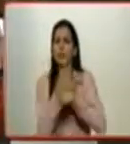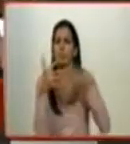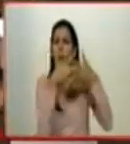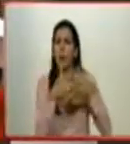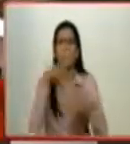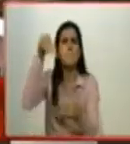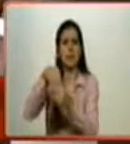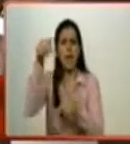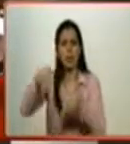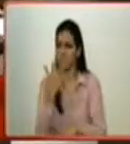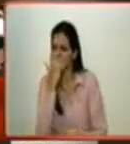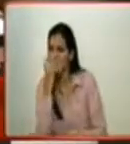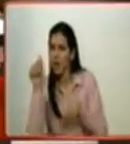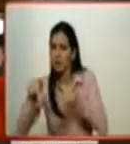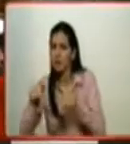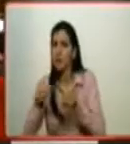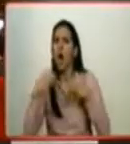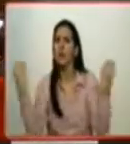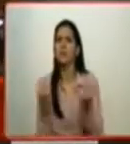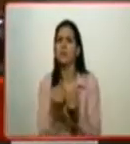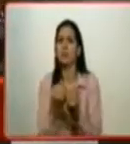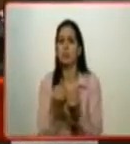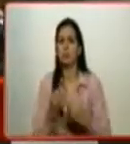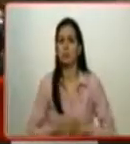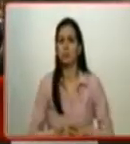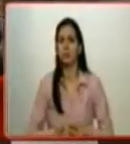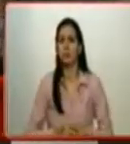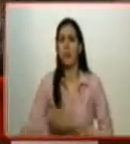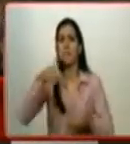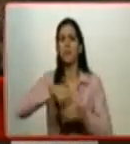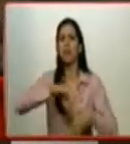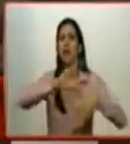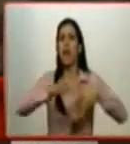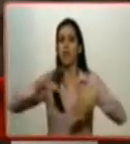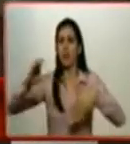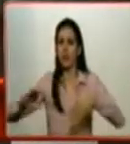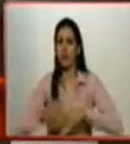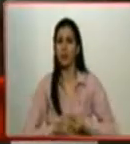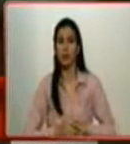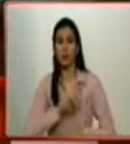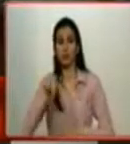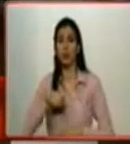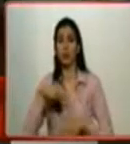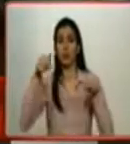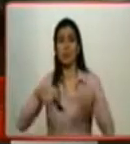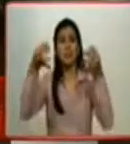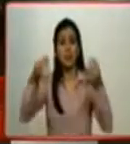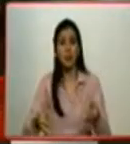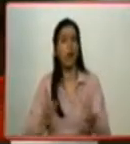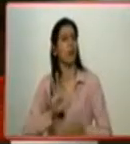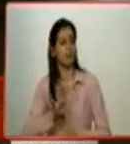sus narices en este mecanismo extraordinario de solidaridad entre nuestros pueblos. Nosotros estamos seguros que así